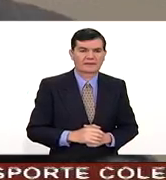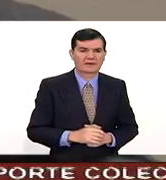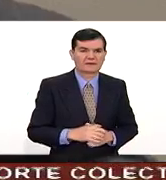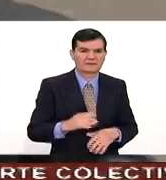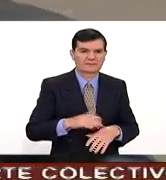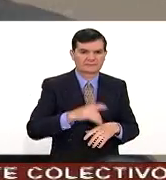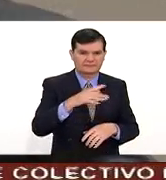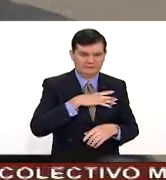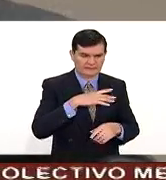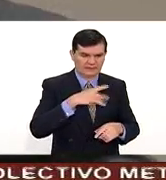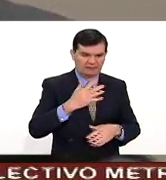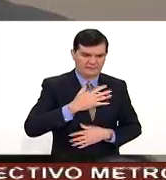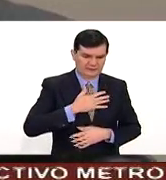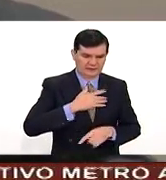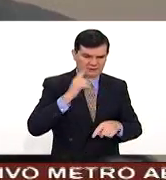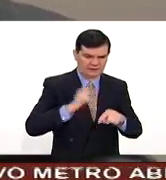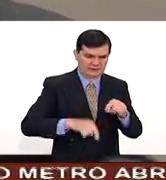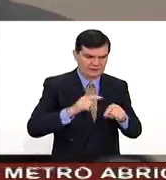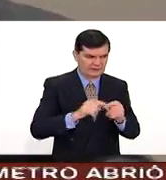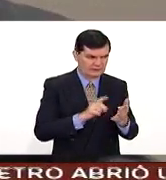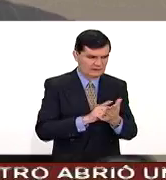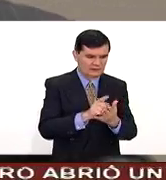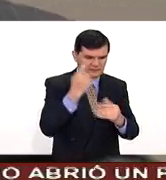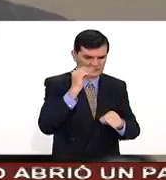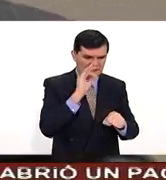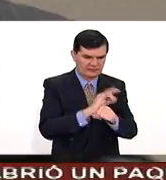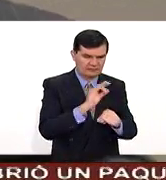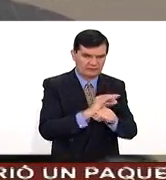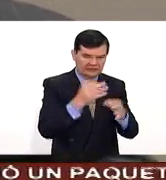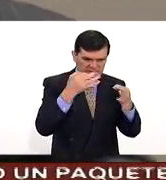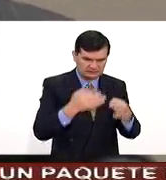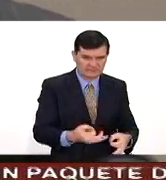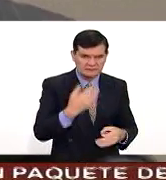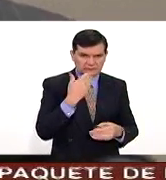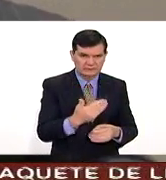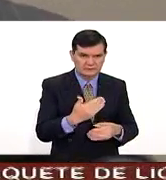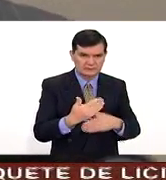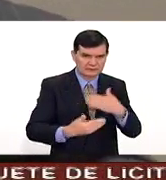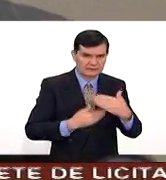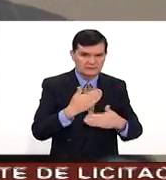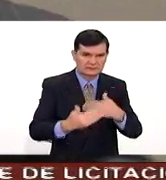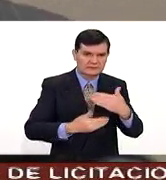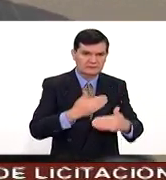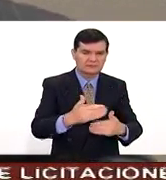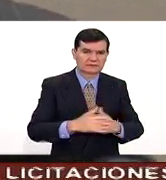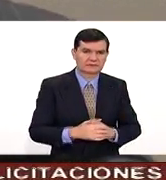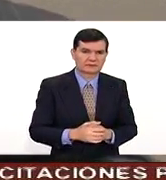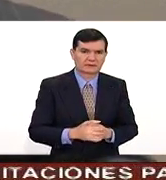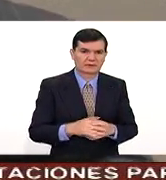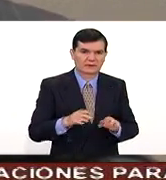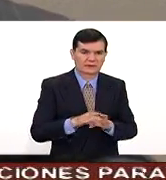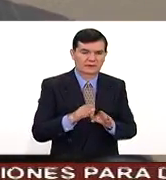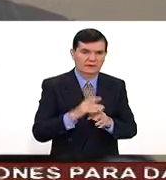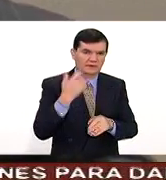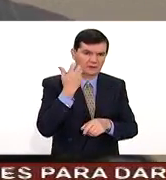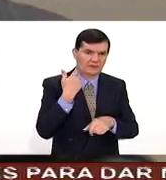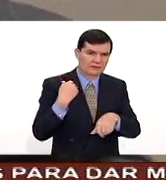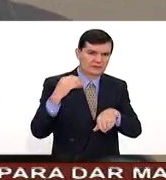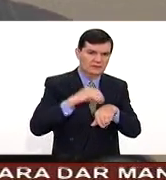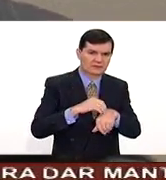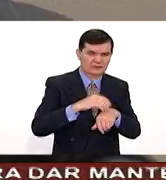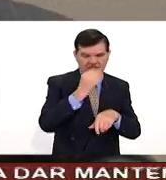Por haberse violado mis derechos a la defensa adecuada, al debido proceso, a la presunción de